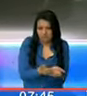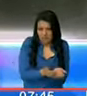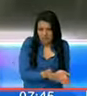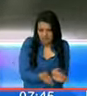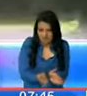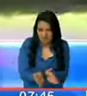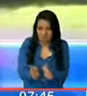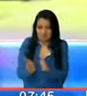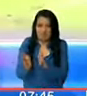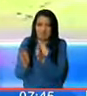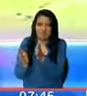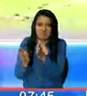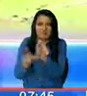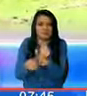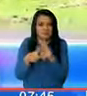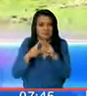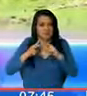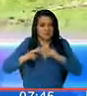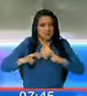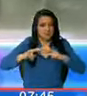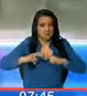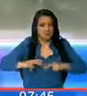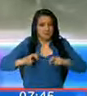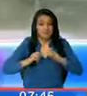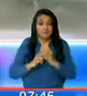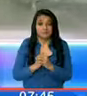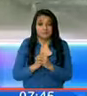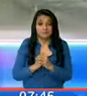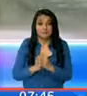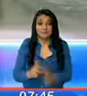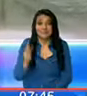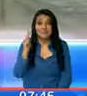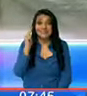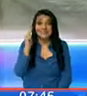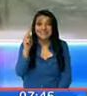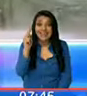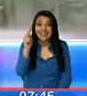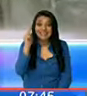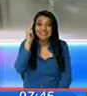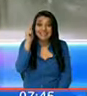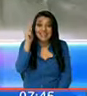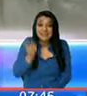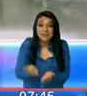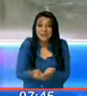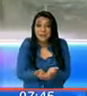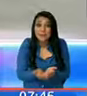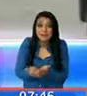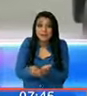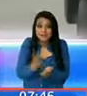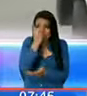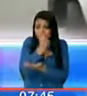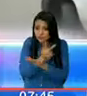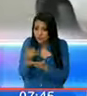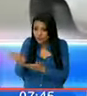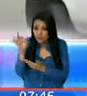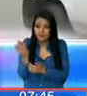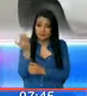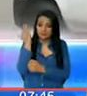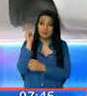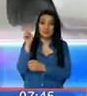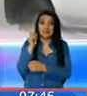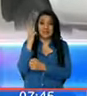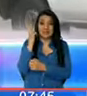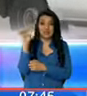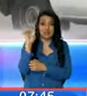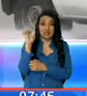cadáver e iniciaron las investigaciones. Este sería el tercer feto hallado en menos de 2 semanas, pues el pasado viernes 13 de enero